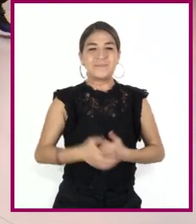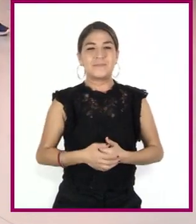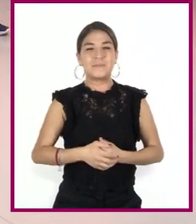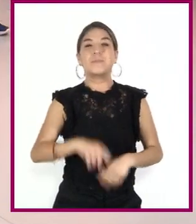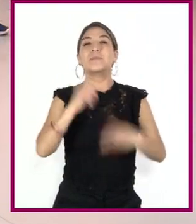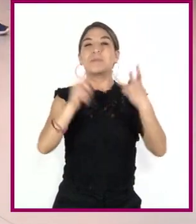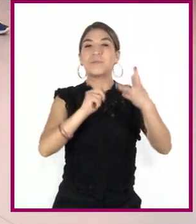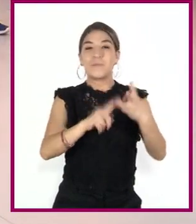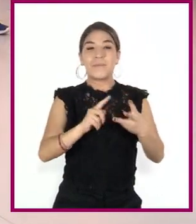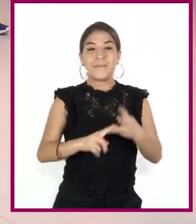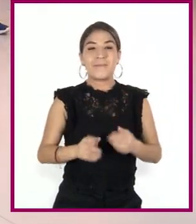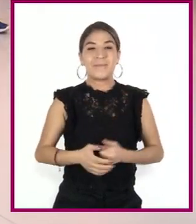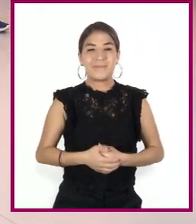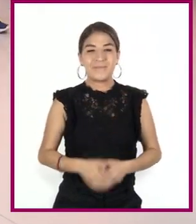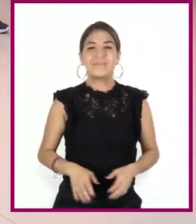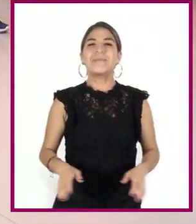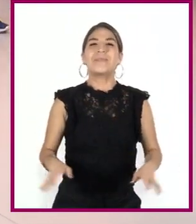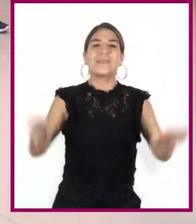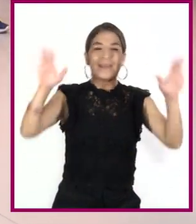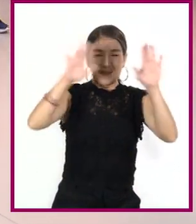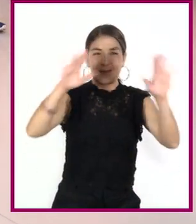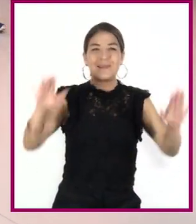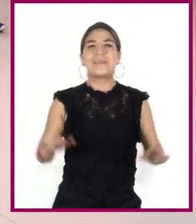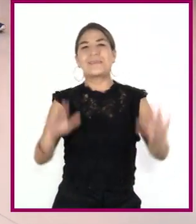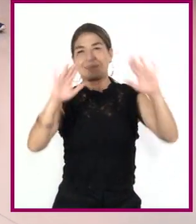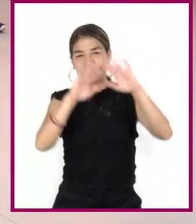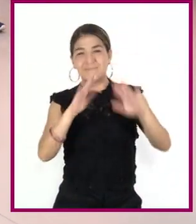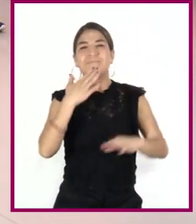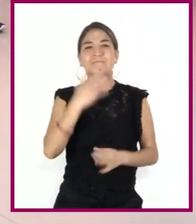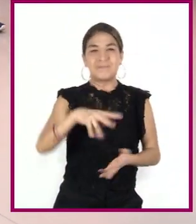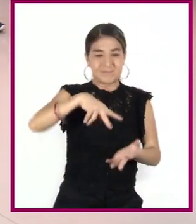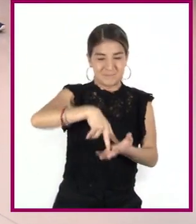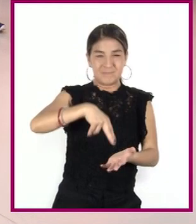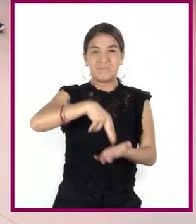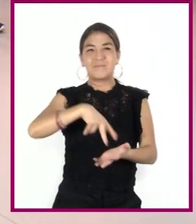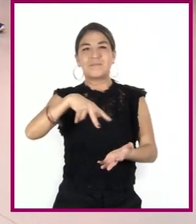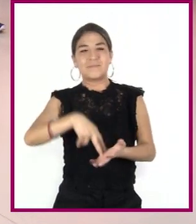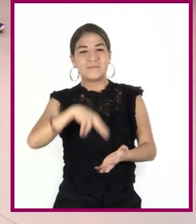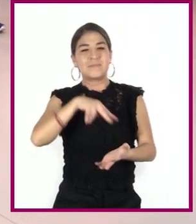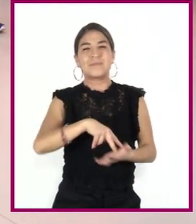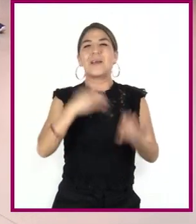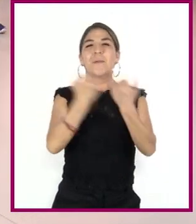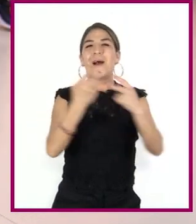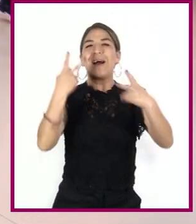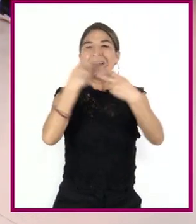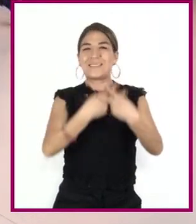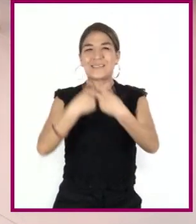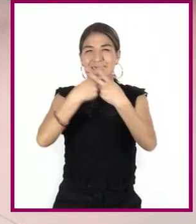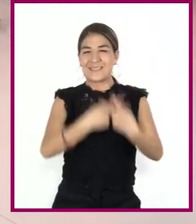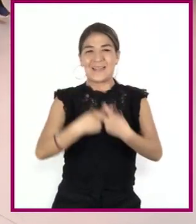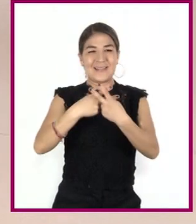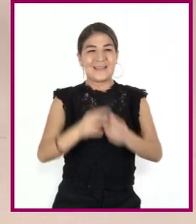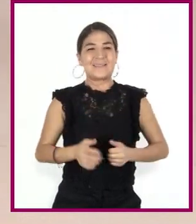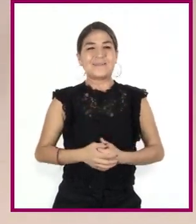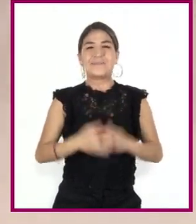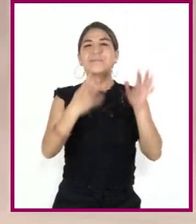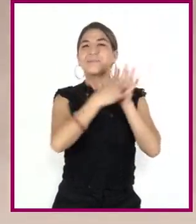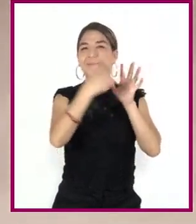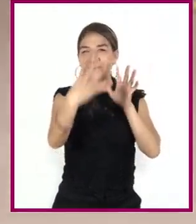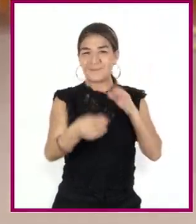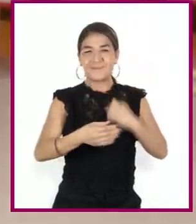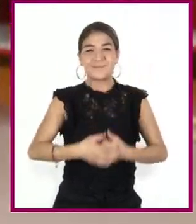lo recuerda? ¿El de abrir? El de separar y juntar, y son saltos de estrella. Vamos. Saltos de estrella.